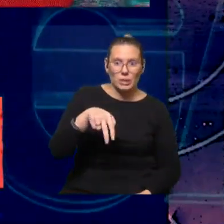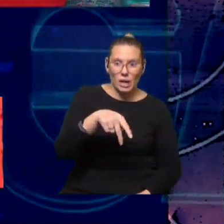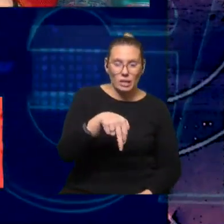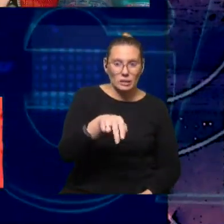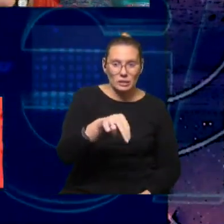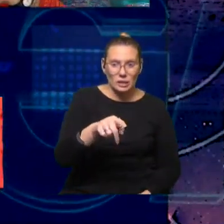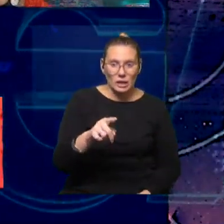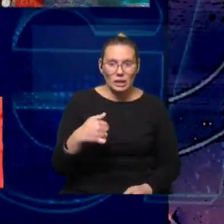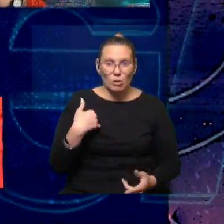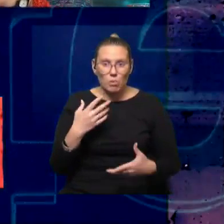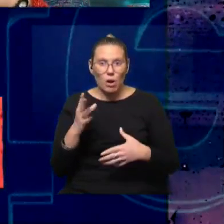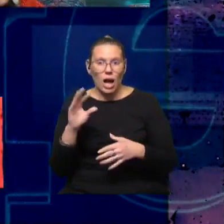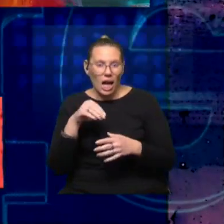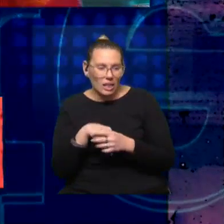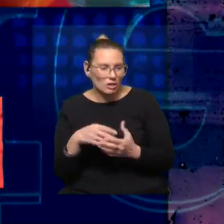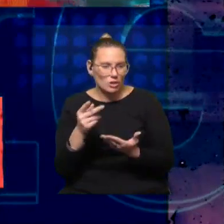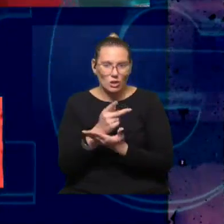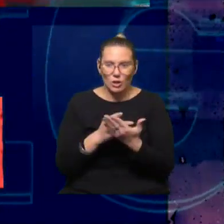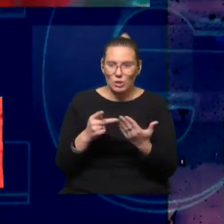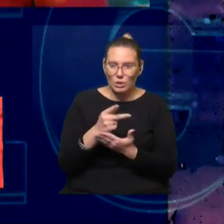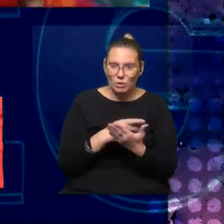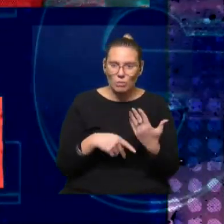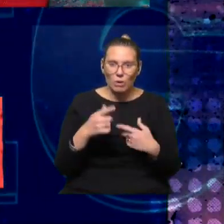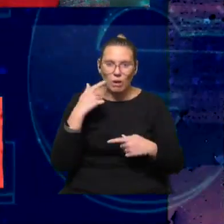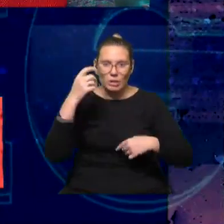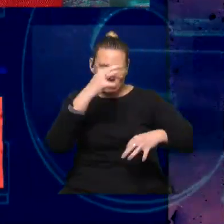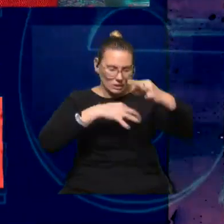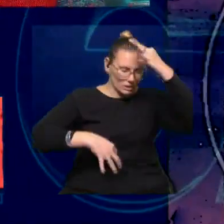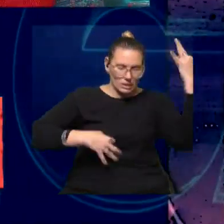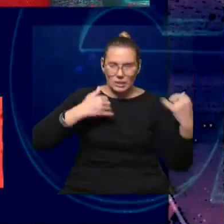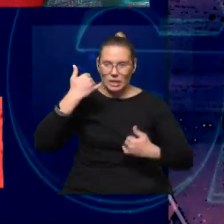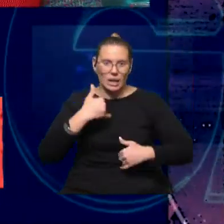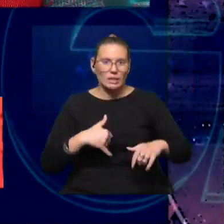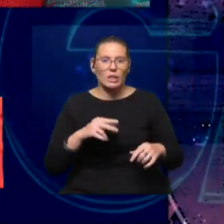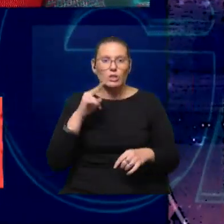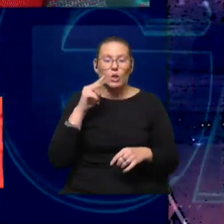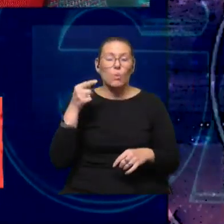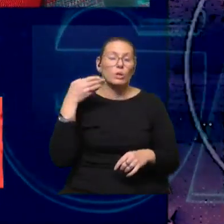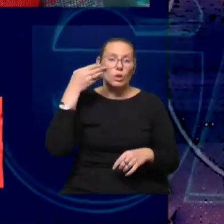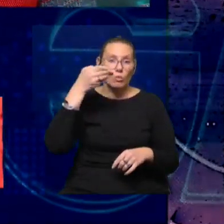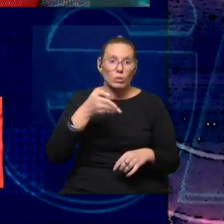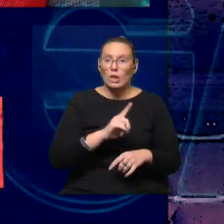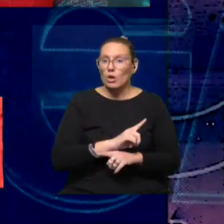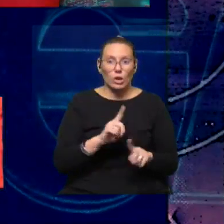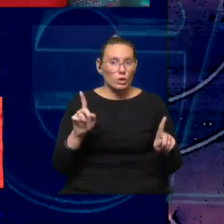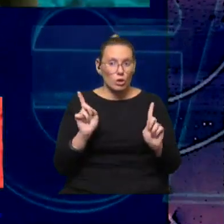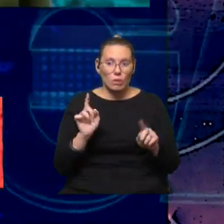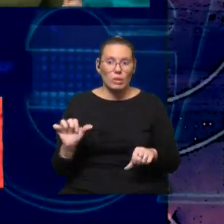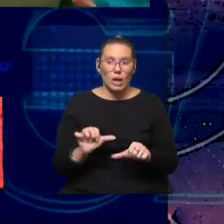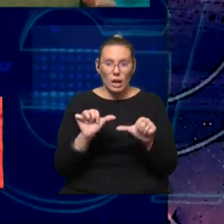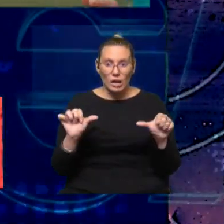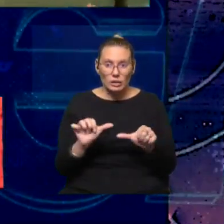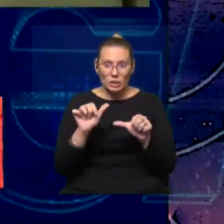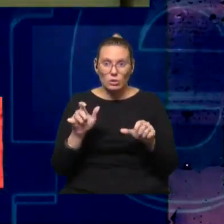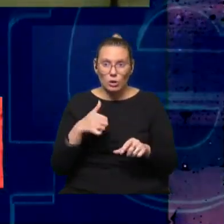te quedas como adentro de los dibujos no te empiezan a aparecer rayas yo hice cuando fui hice lo que no había que hacer porque claro yo